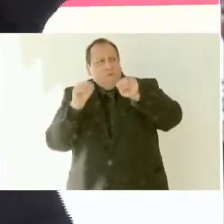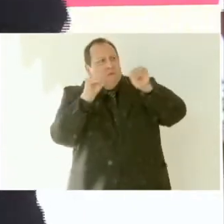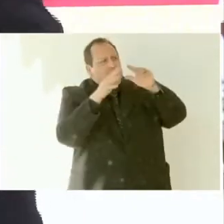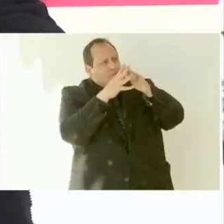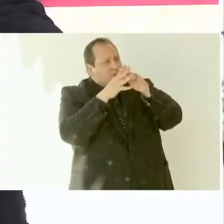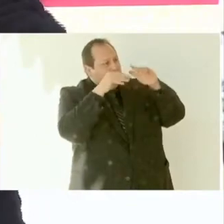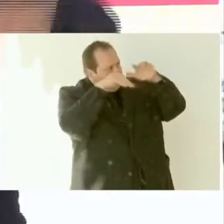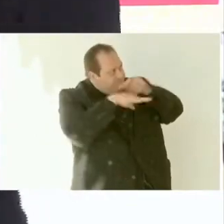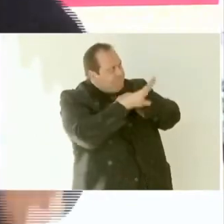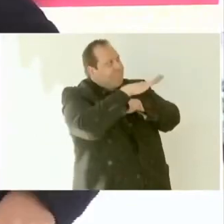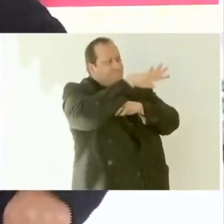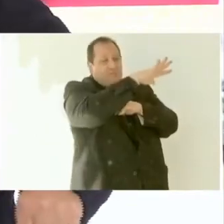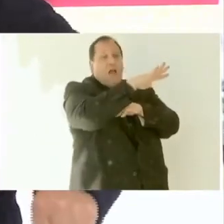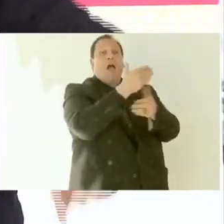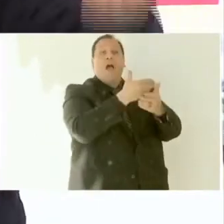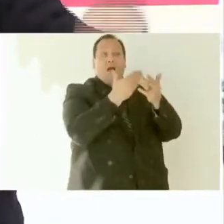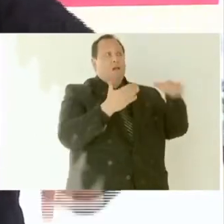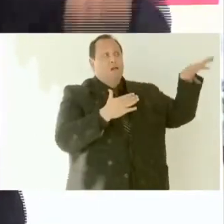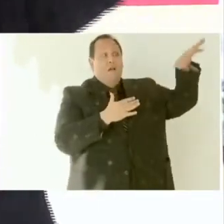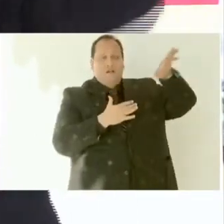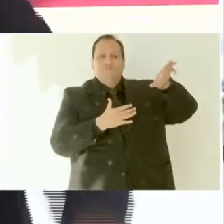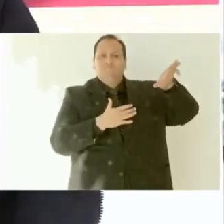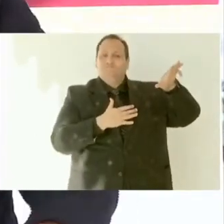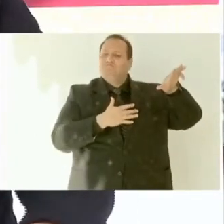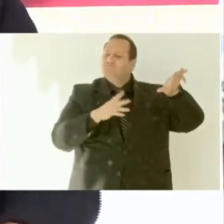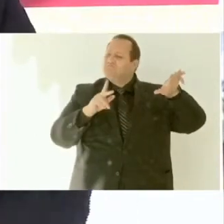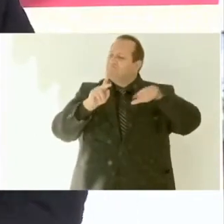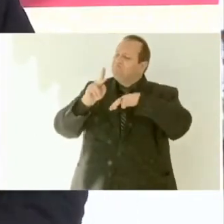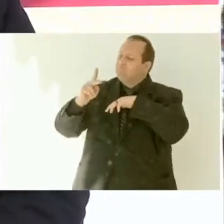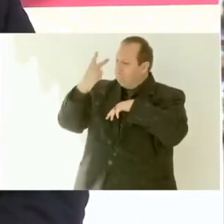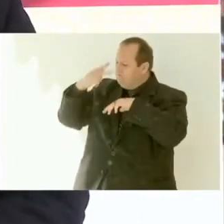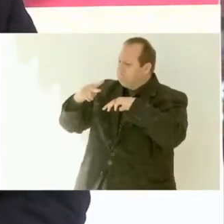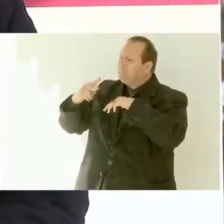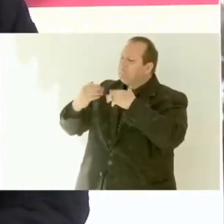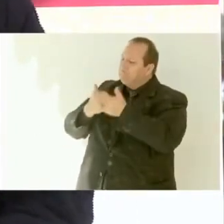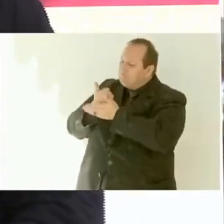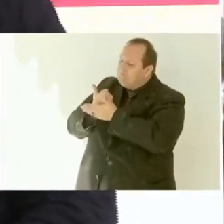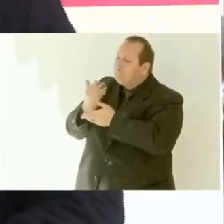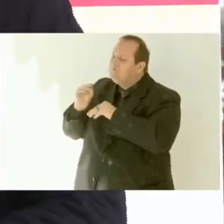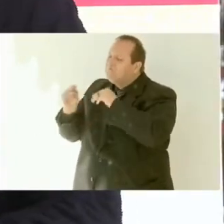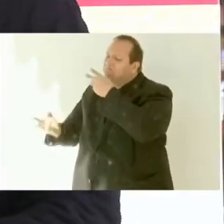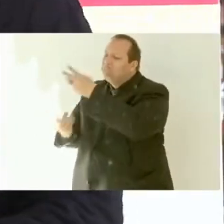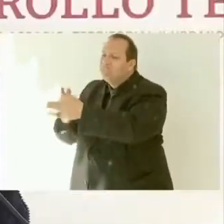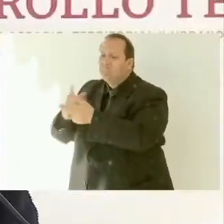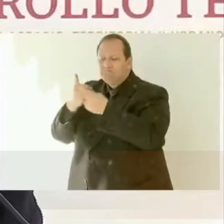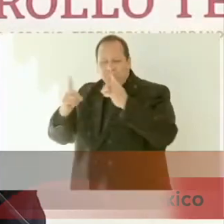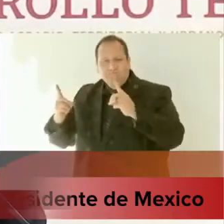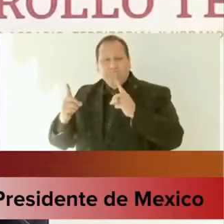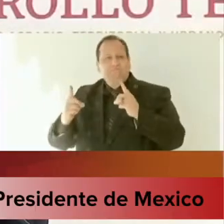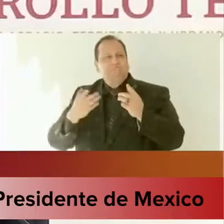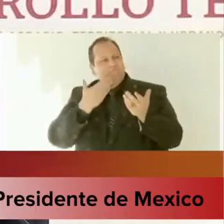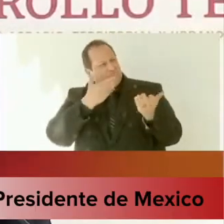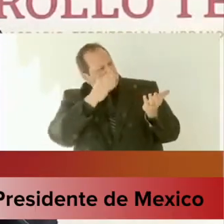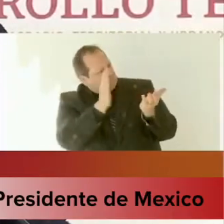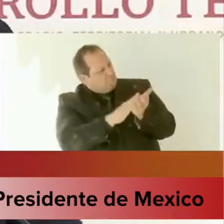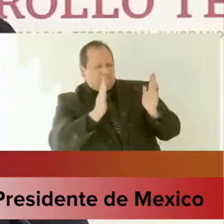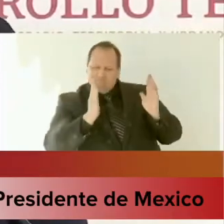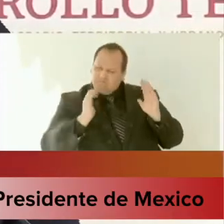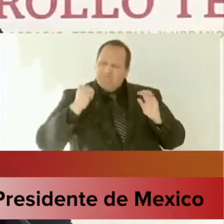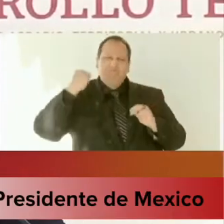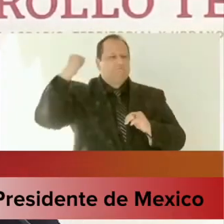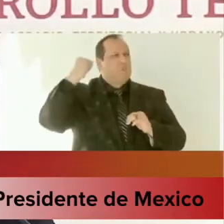lado de la frontera y ahora están ayudando al desarrollo de México. ¡Que vivan los migrantes!